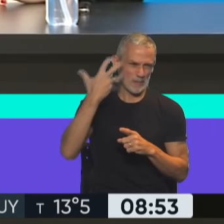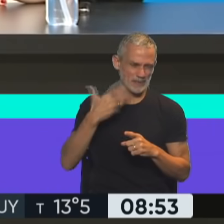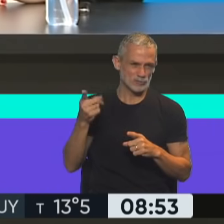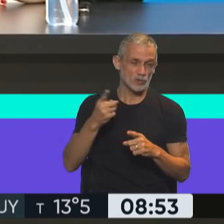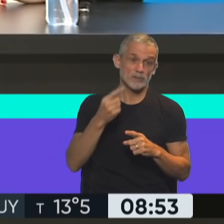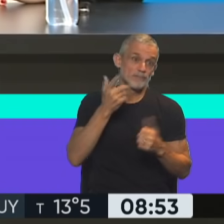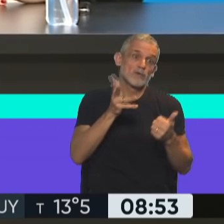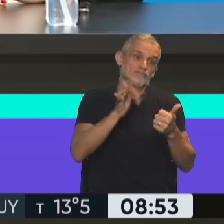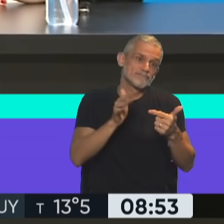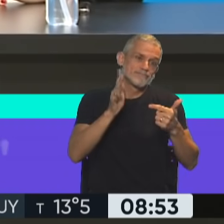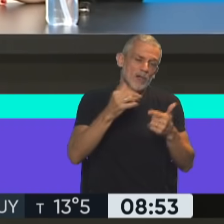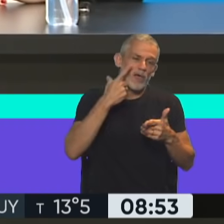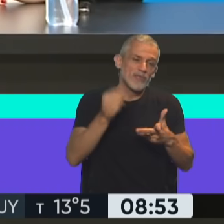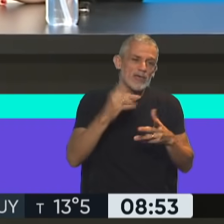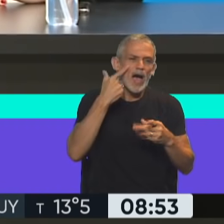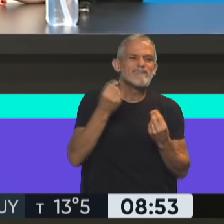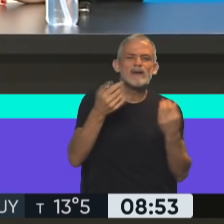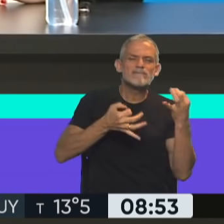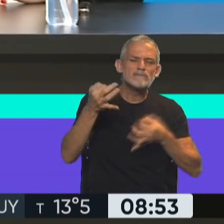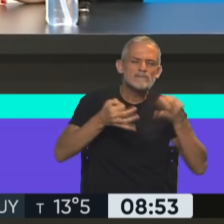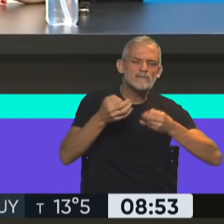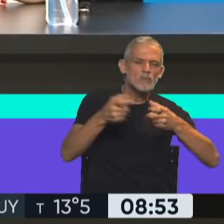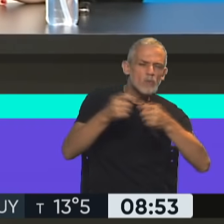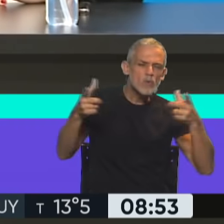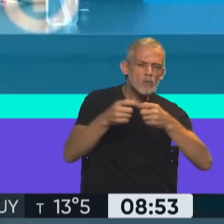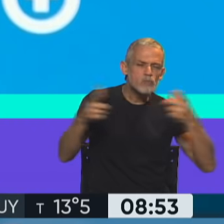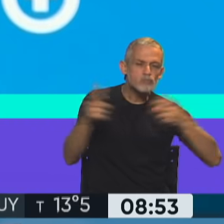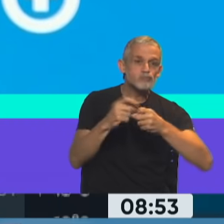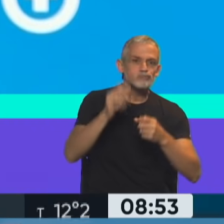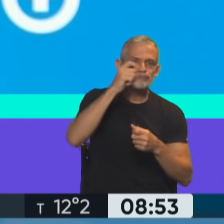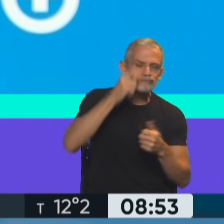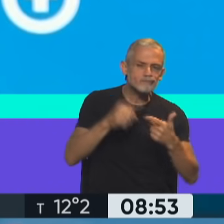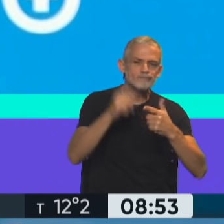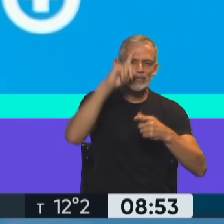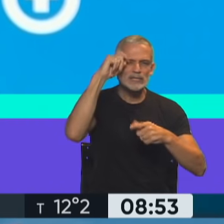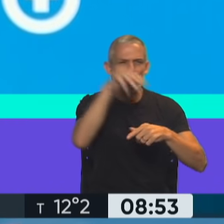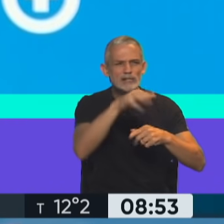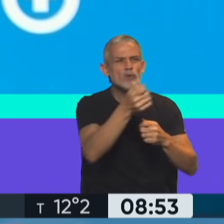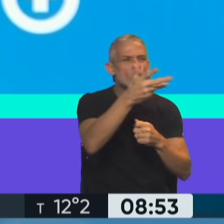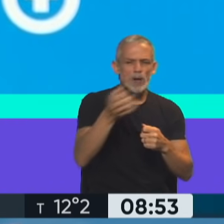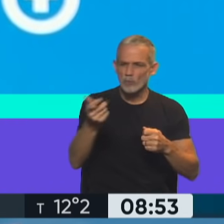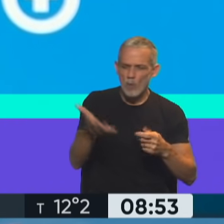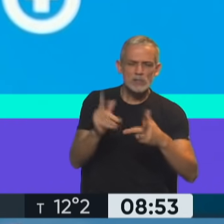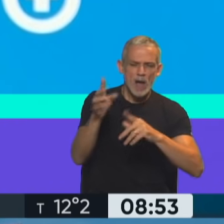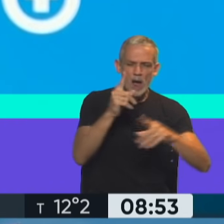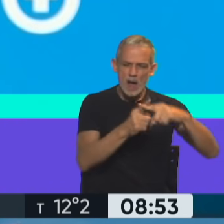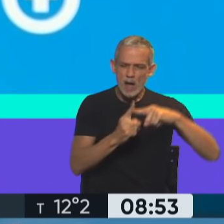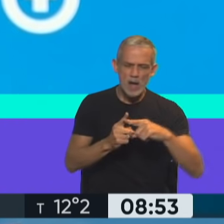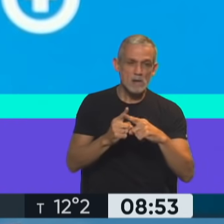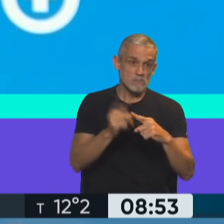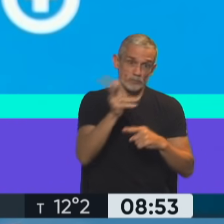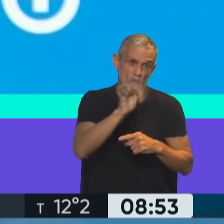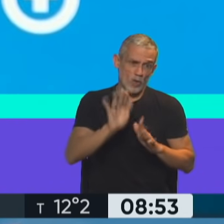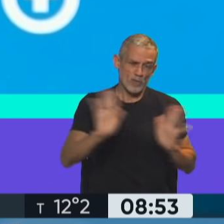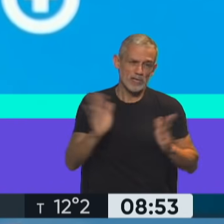día a día, digamos, con reportes diarios, evaluación diaria, evaluación de testeo, de internaciones, de